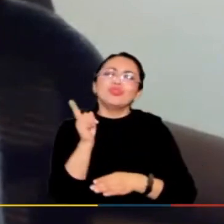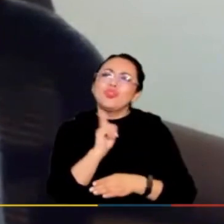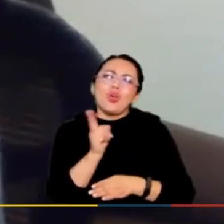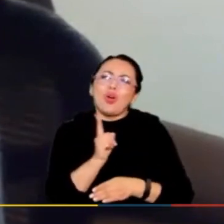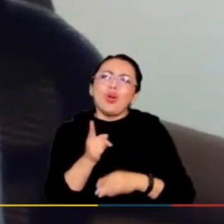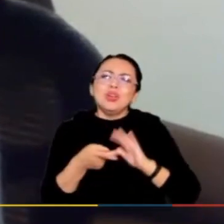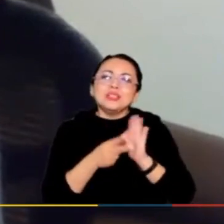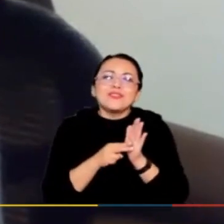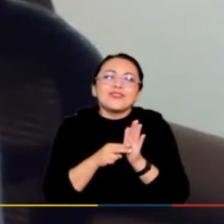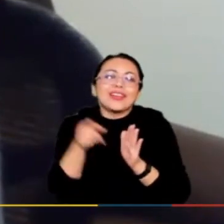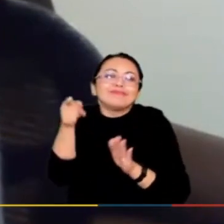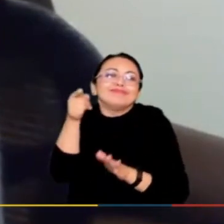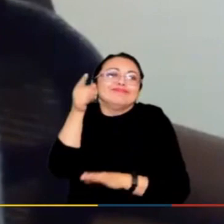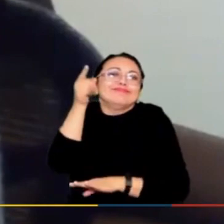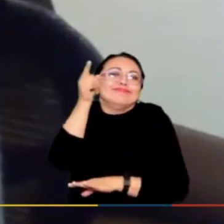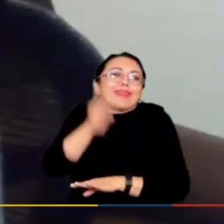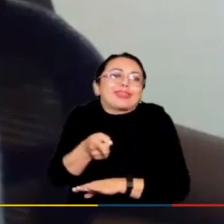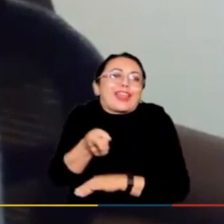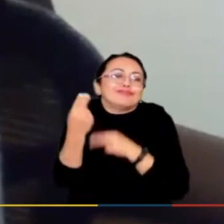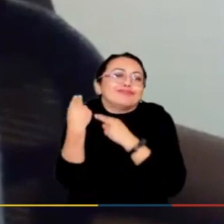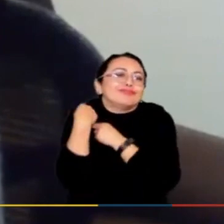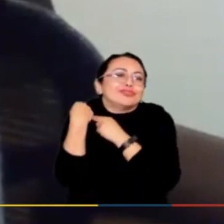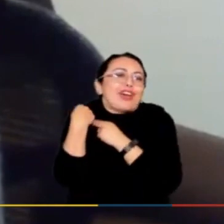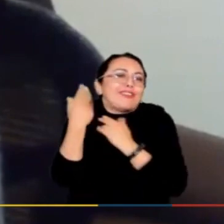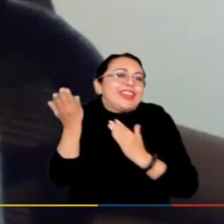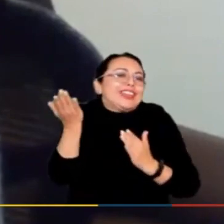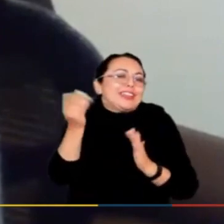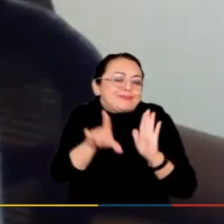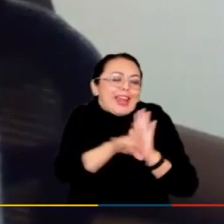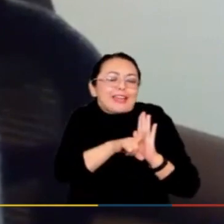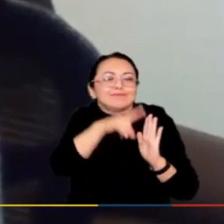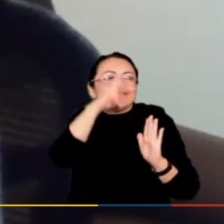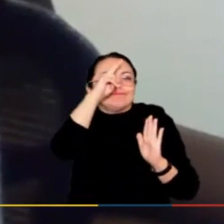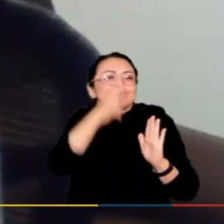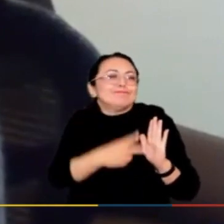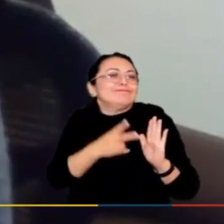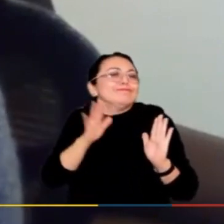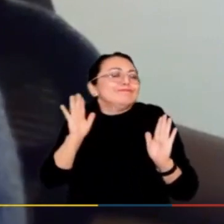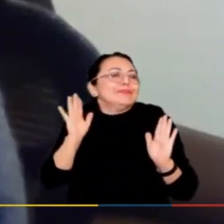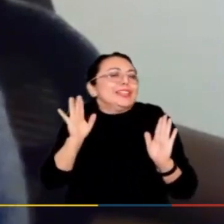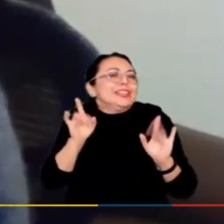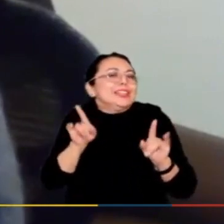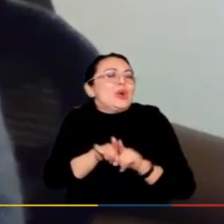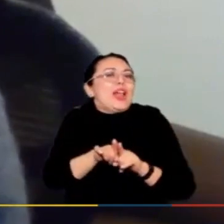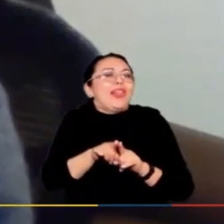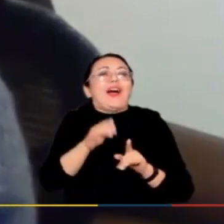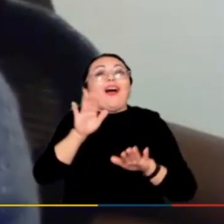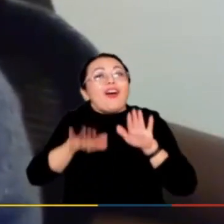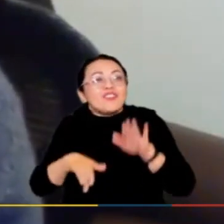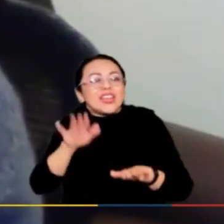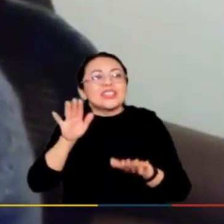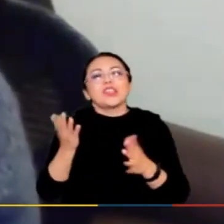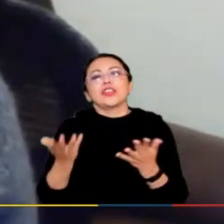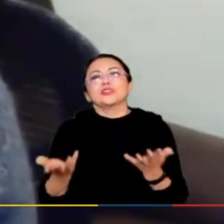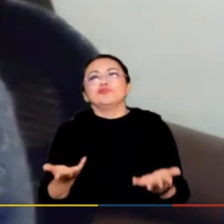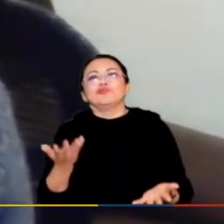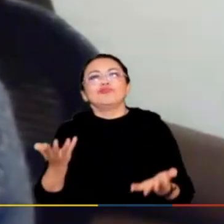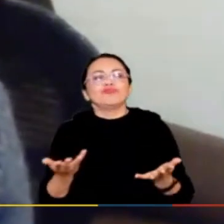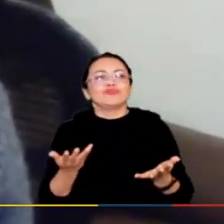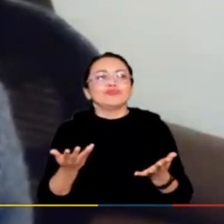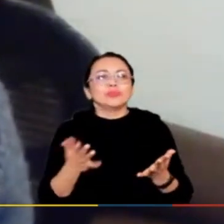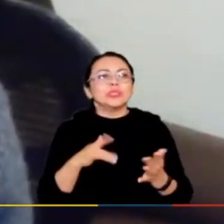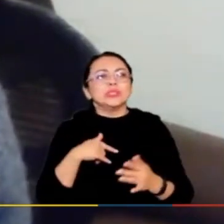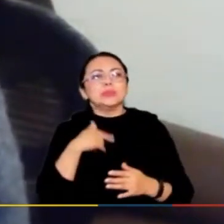un deber legal que se impone sobre un deber contractual puro y simple, como cuando existe un principio